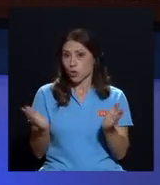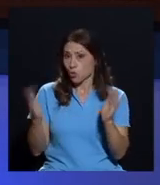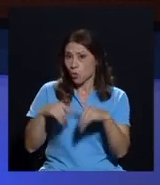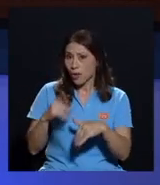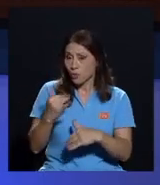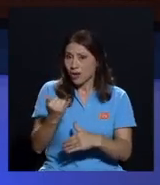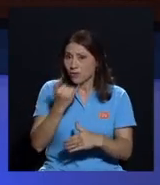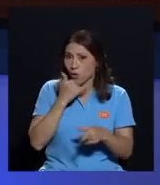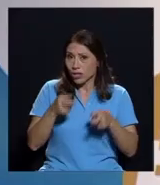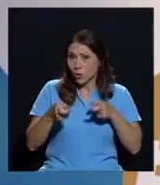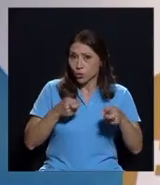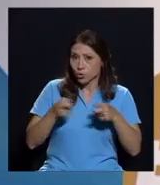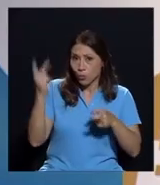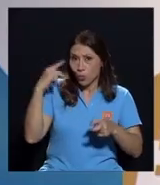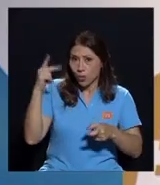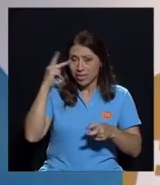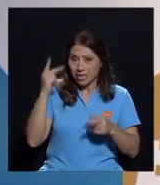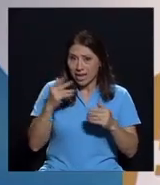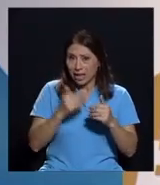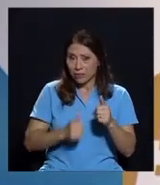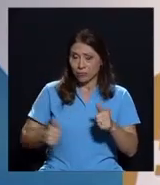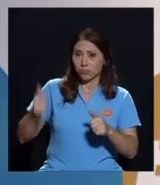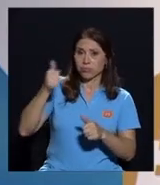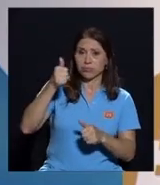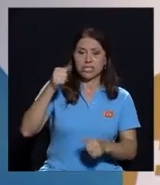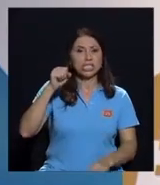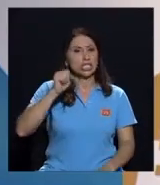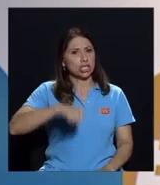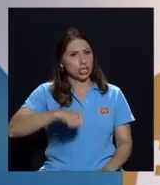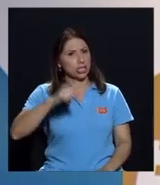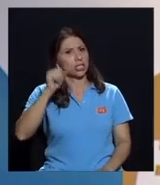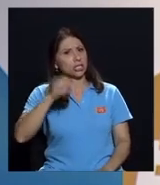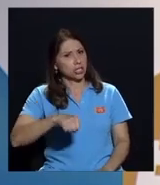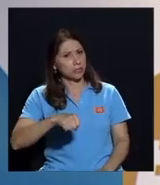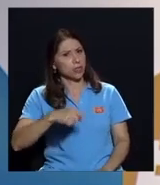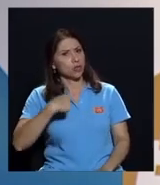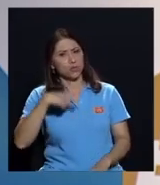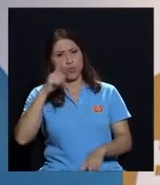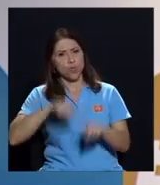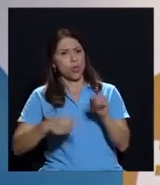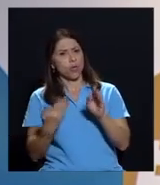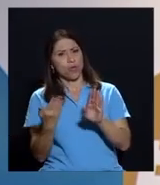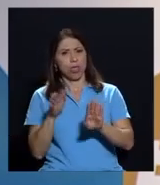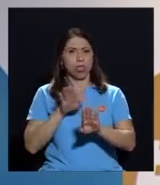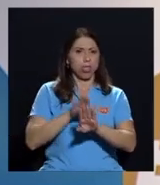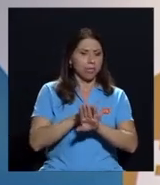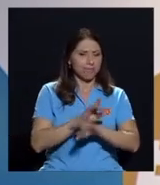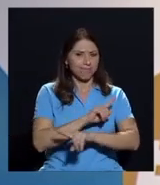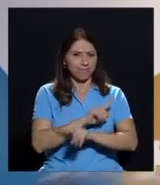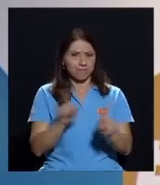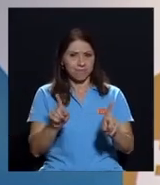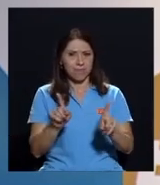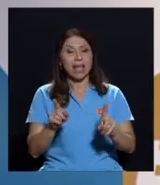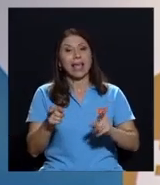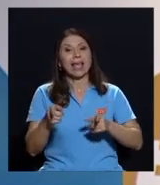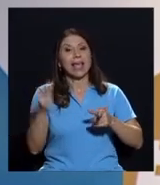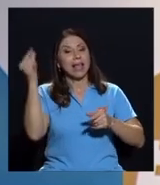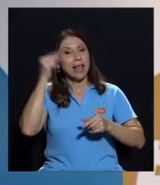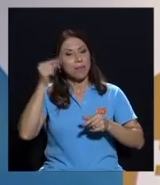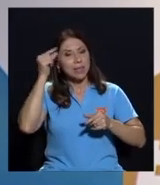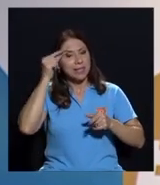de primero sí sí y en eso yo no he tapado el sol con un dedo a ver en la administración